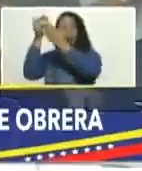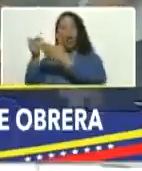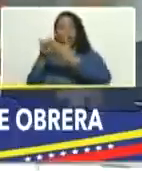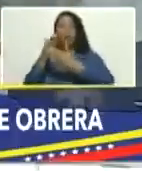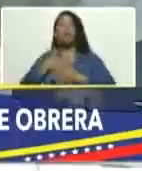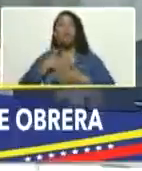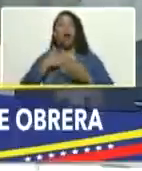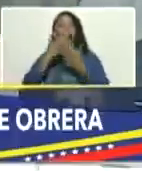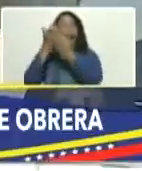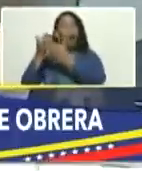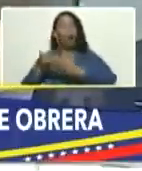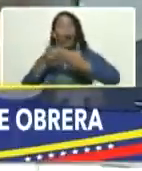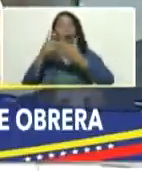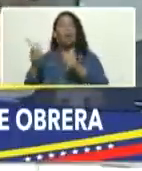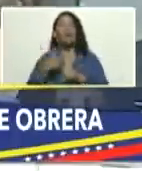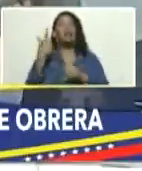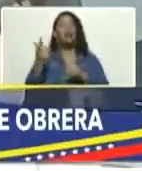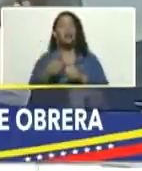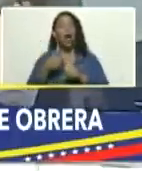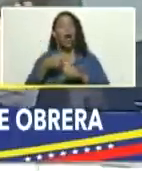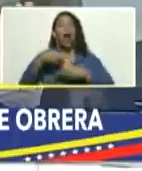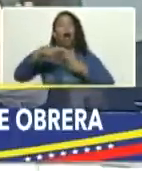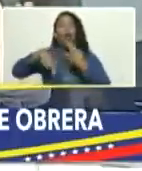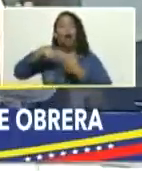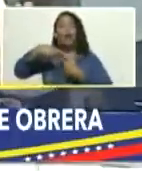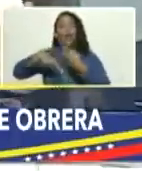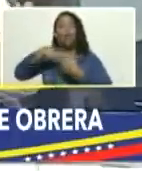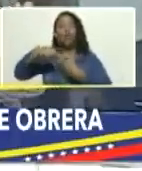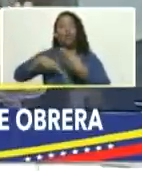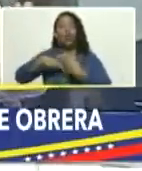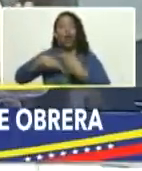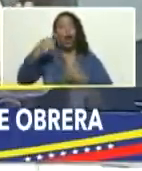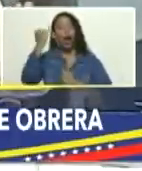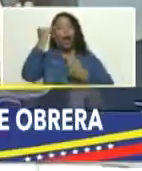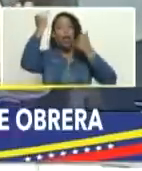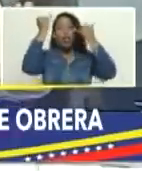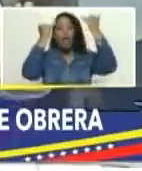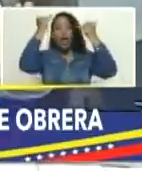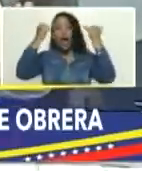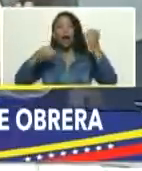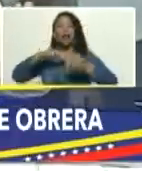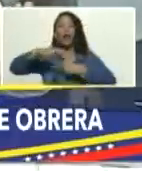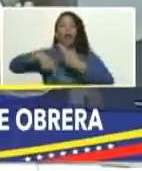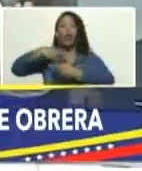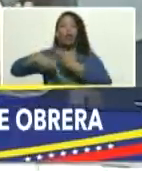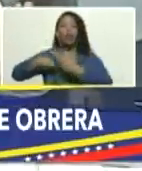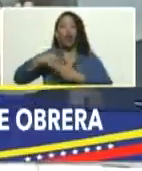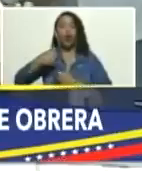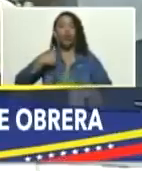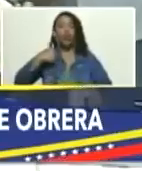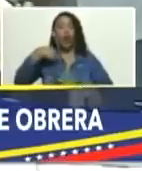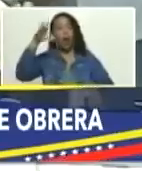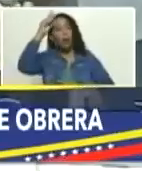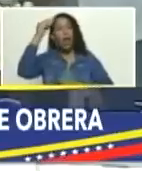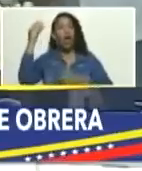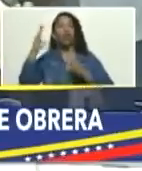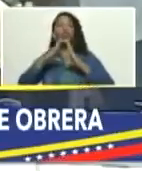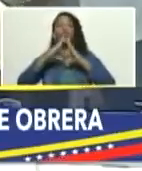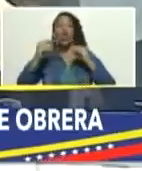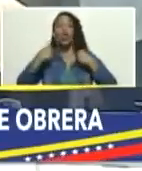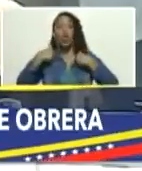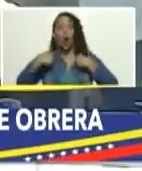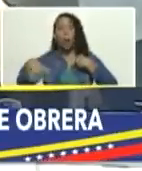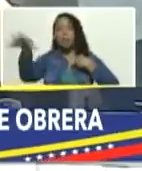escuela primaria, en la revolución, en las ideas revolucionarias, toda mi escuela